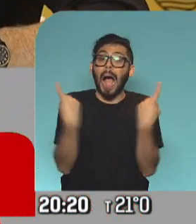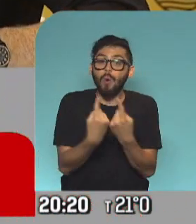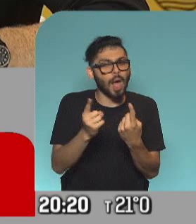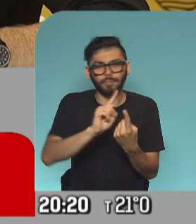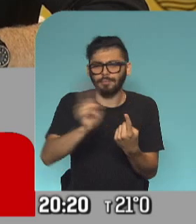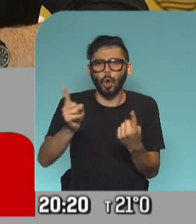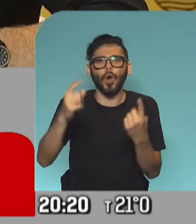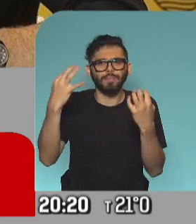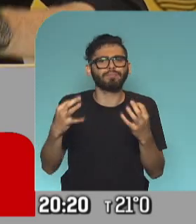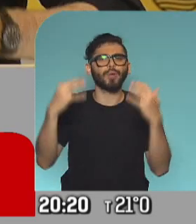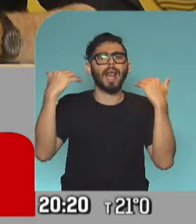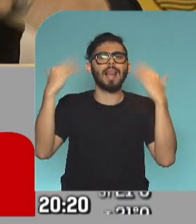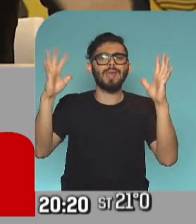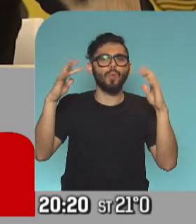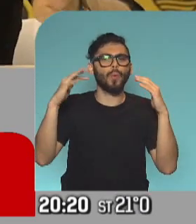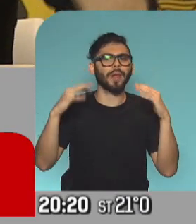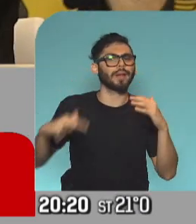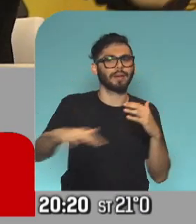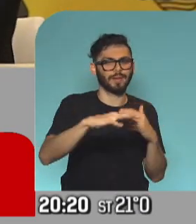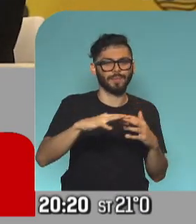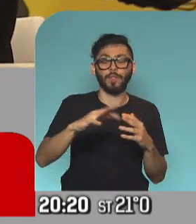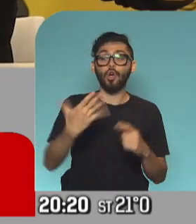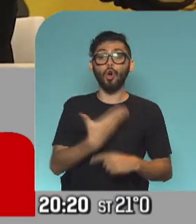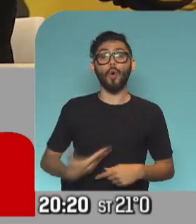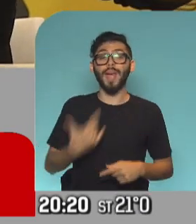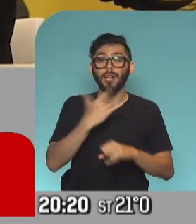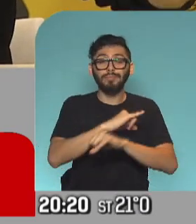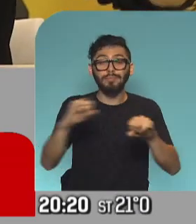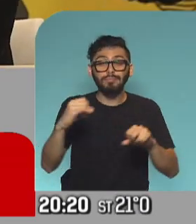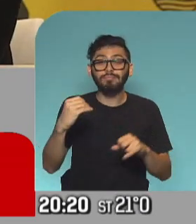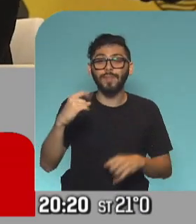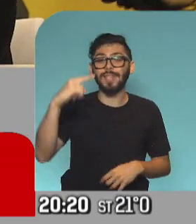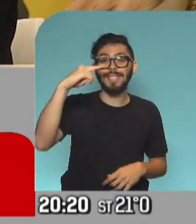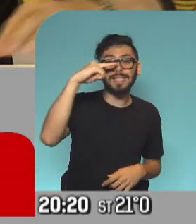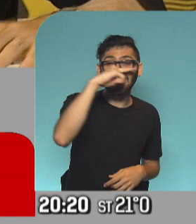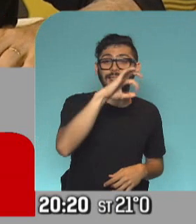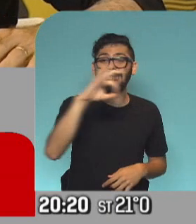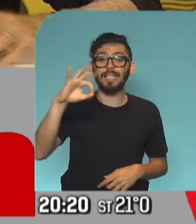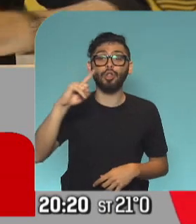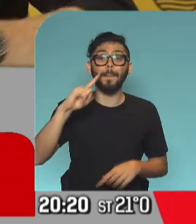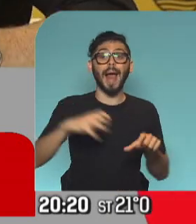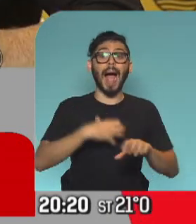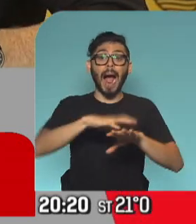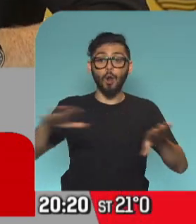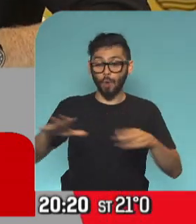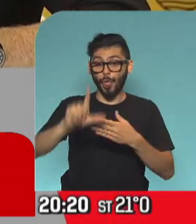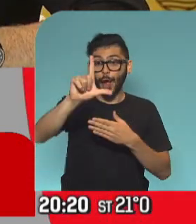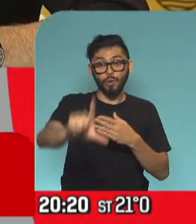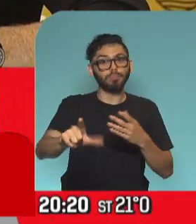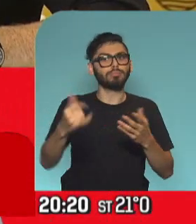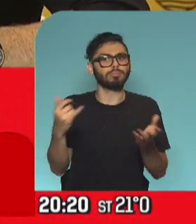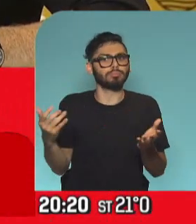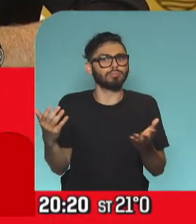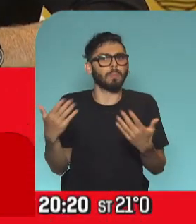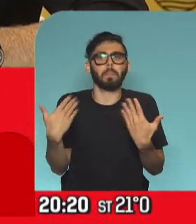Y lo que decían desde el gobierno porteño es que 700.000 alumnos quedarían habilitados a partir del próximo lunes,